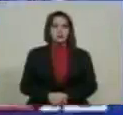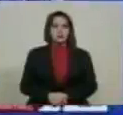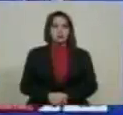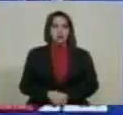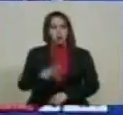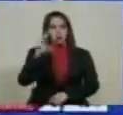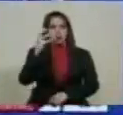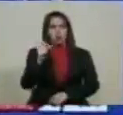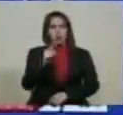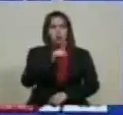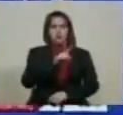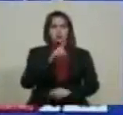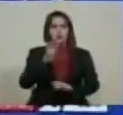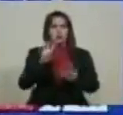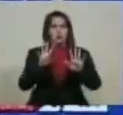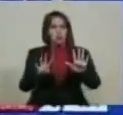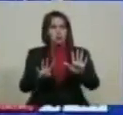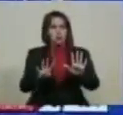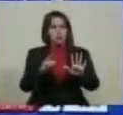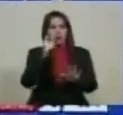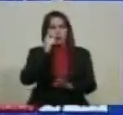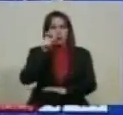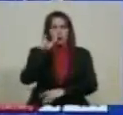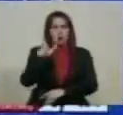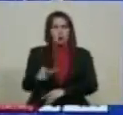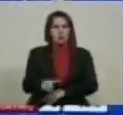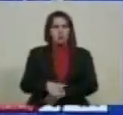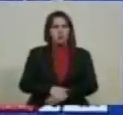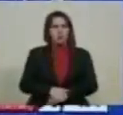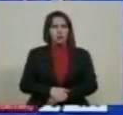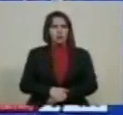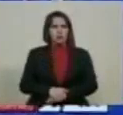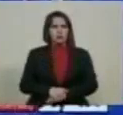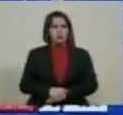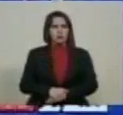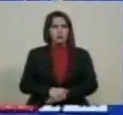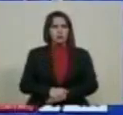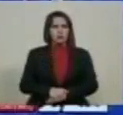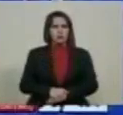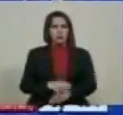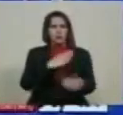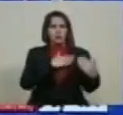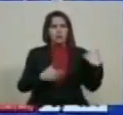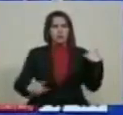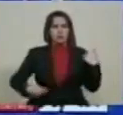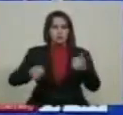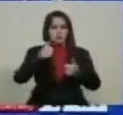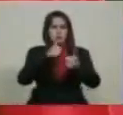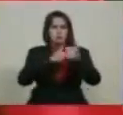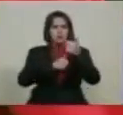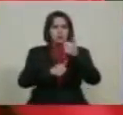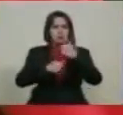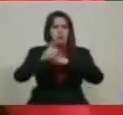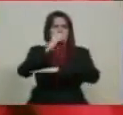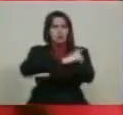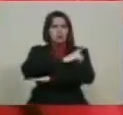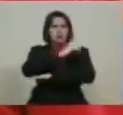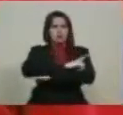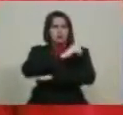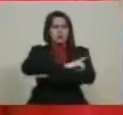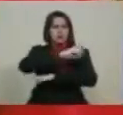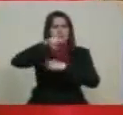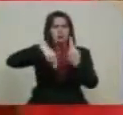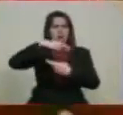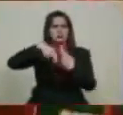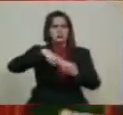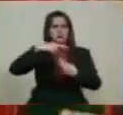Número 19, el compañero Pedro Elías Carreño, vicepresidente de Disciplina